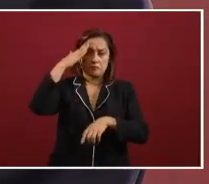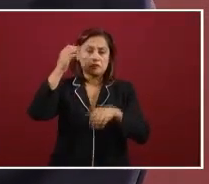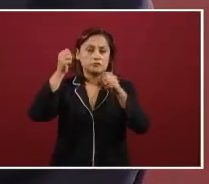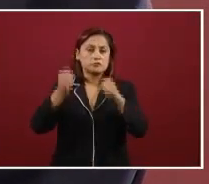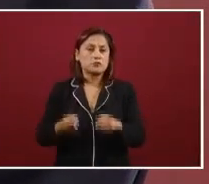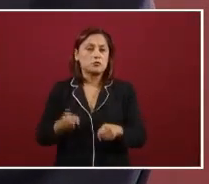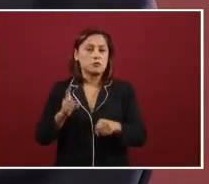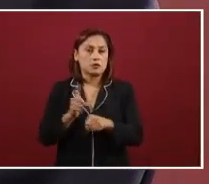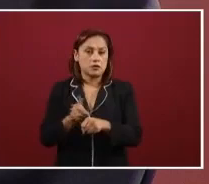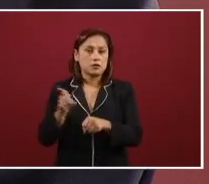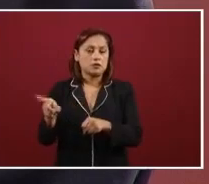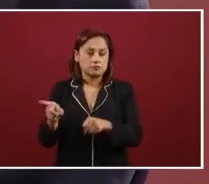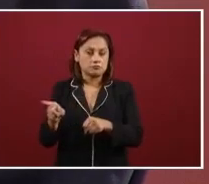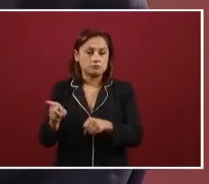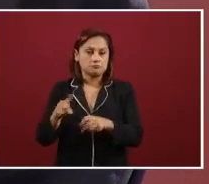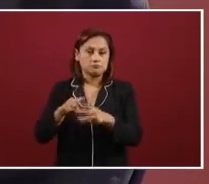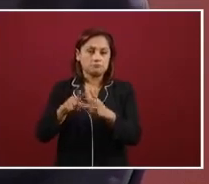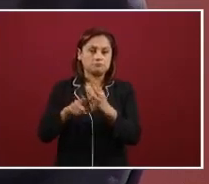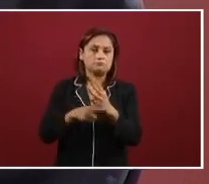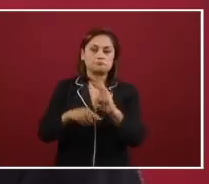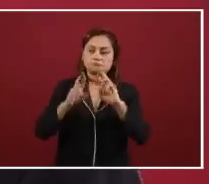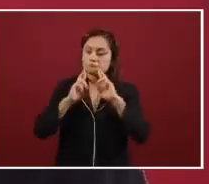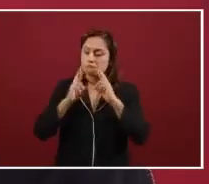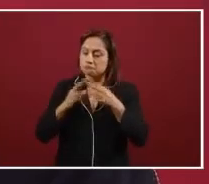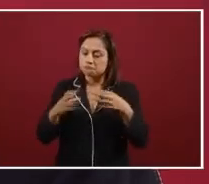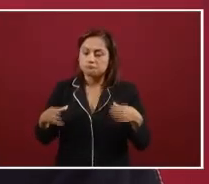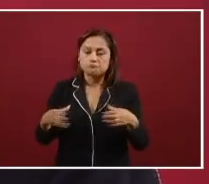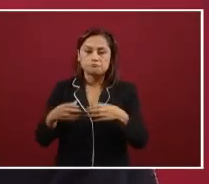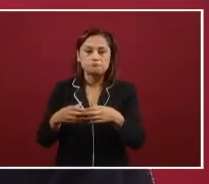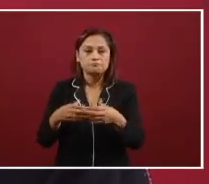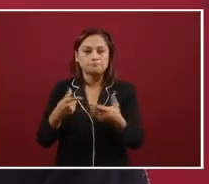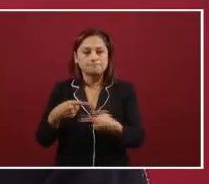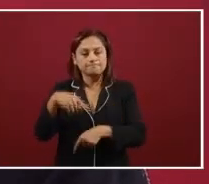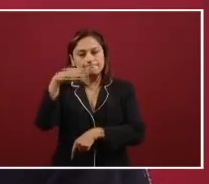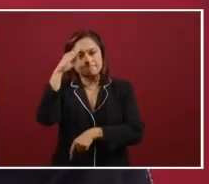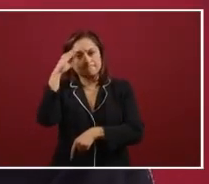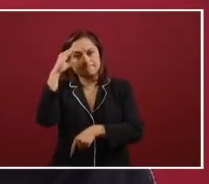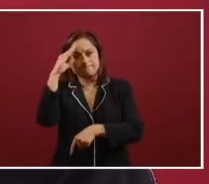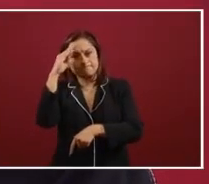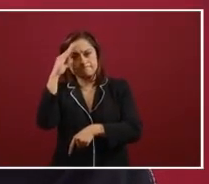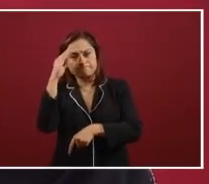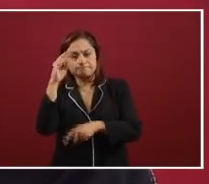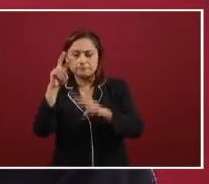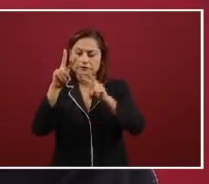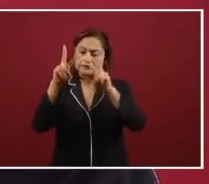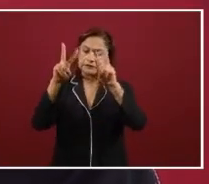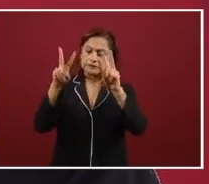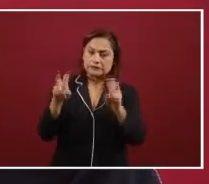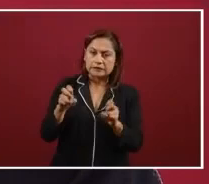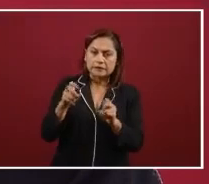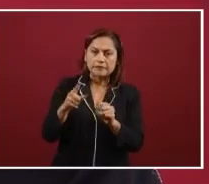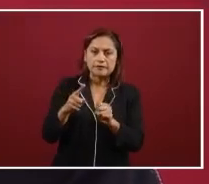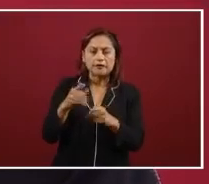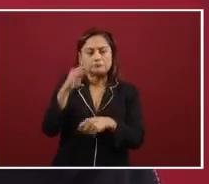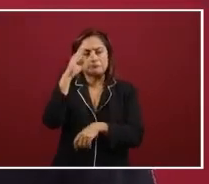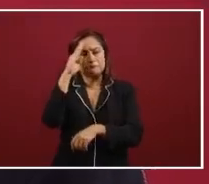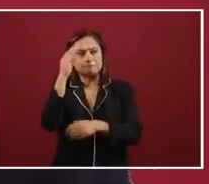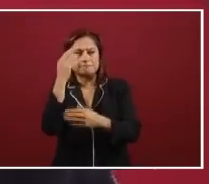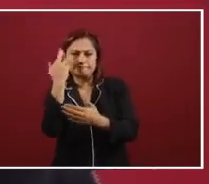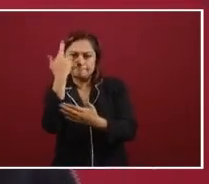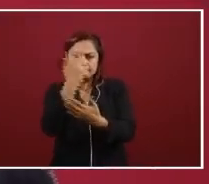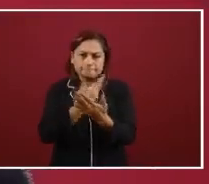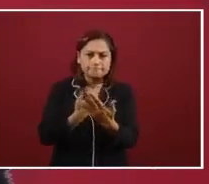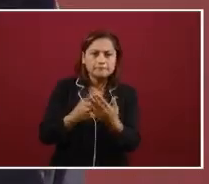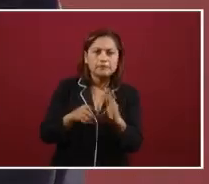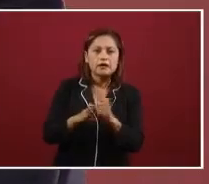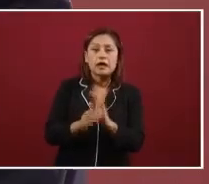y se hizo una revisión de este asunto. Nos lo están pidiendo los ciudadanos, nos lo